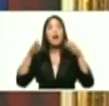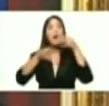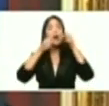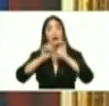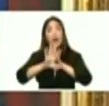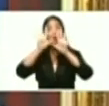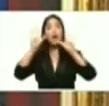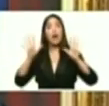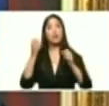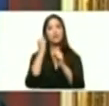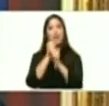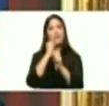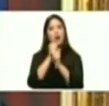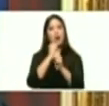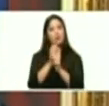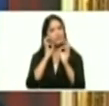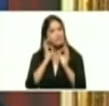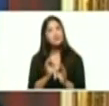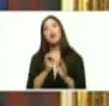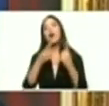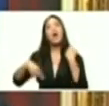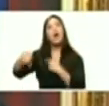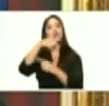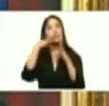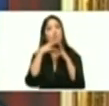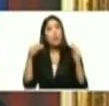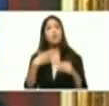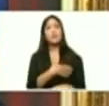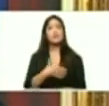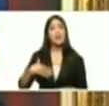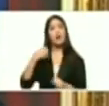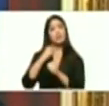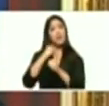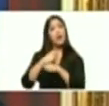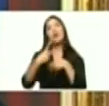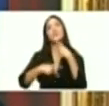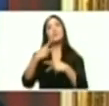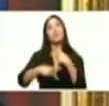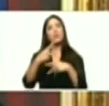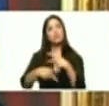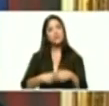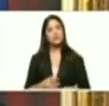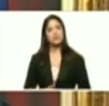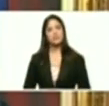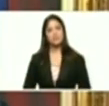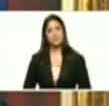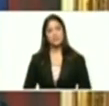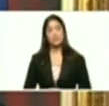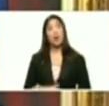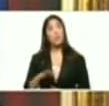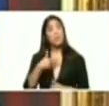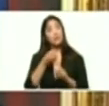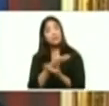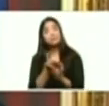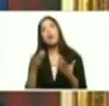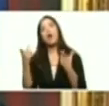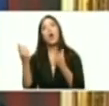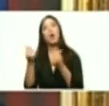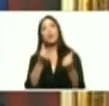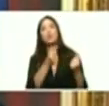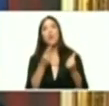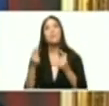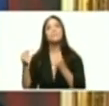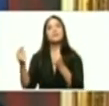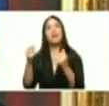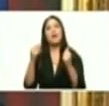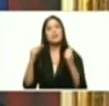trabajadoras, firmes, a todos los sectores, que quieran trabajar, y producir, para llevar, nuestra economía, a un